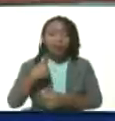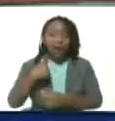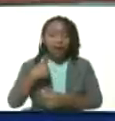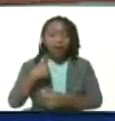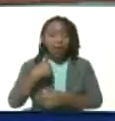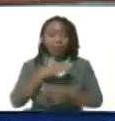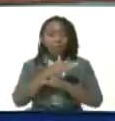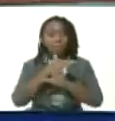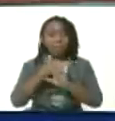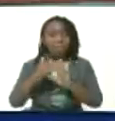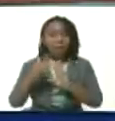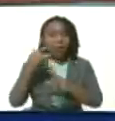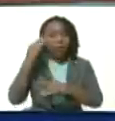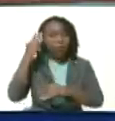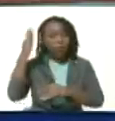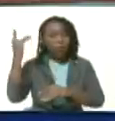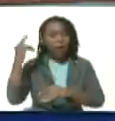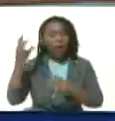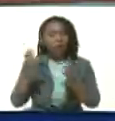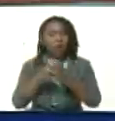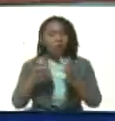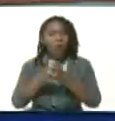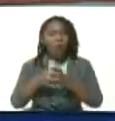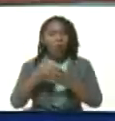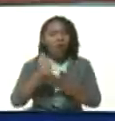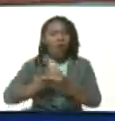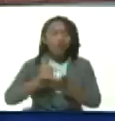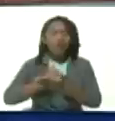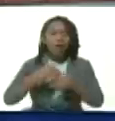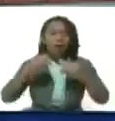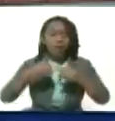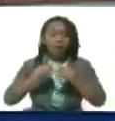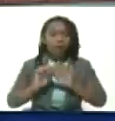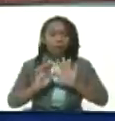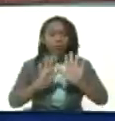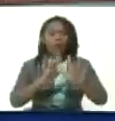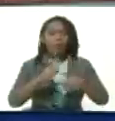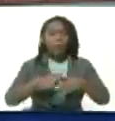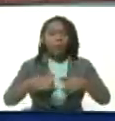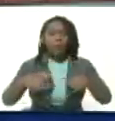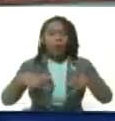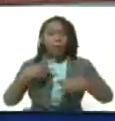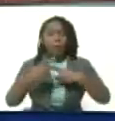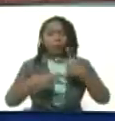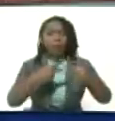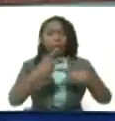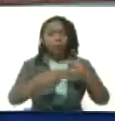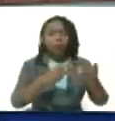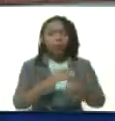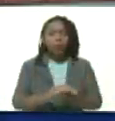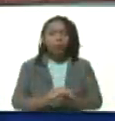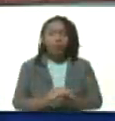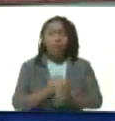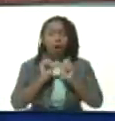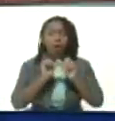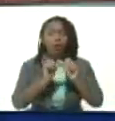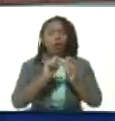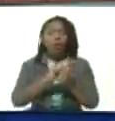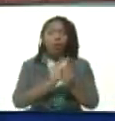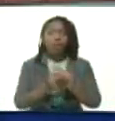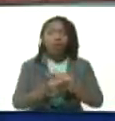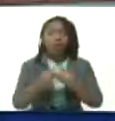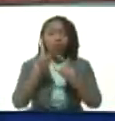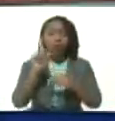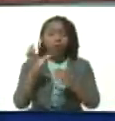plazo que el sector farmacéutico pujante crece en la producción y se transforma en uno de